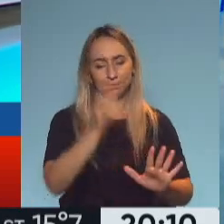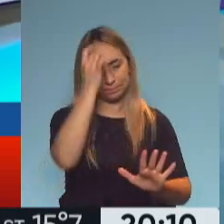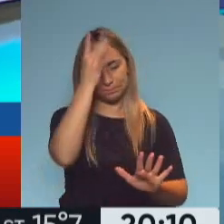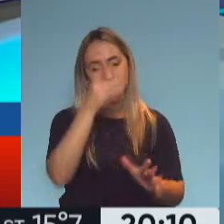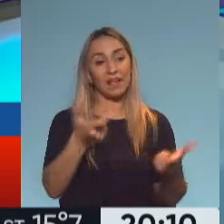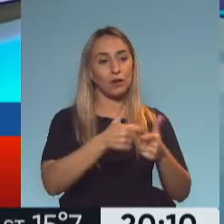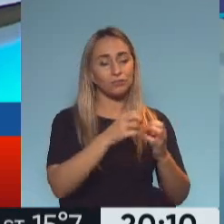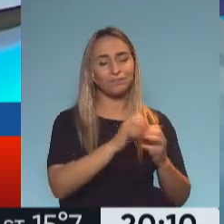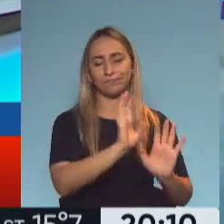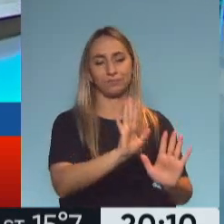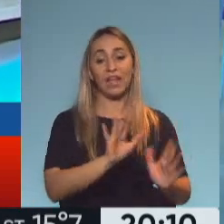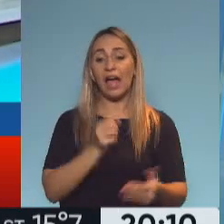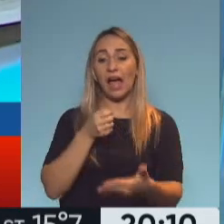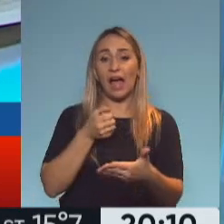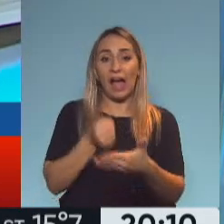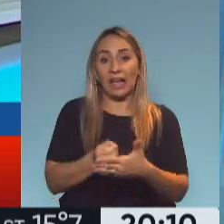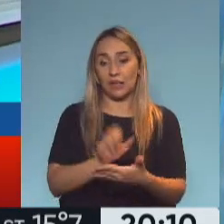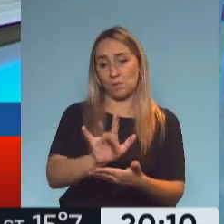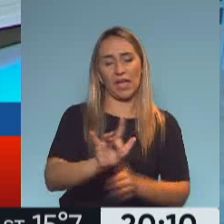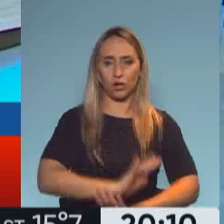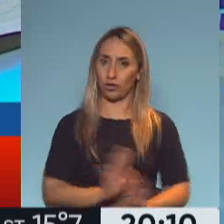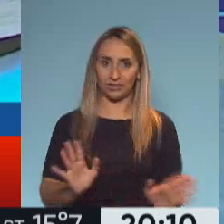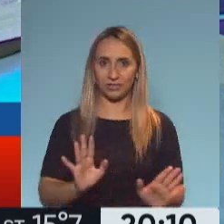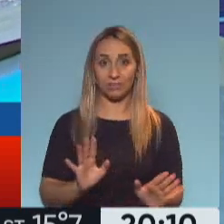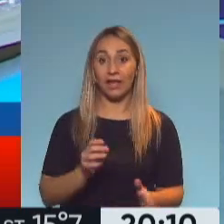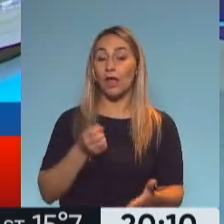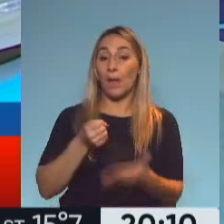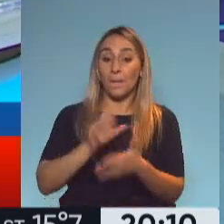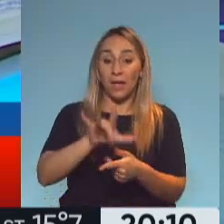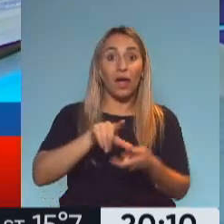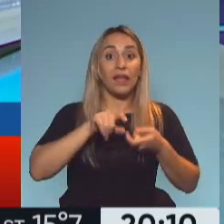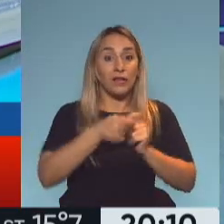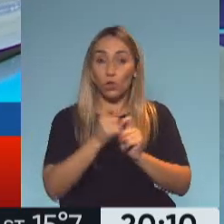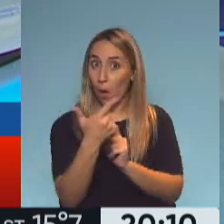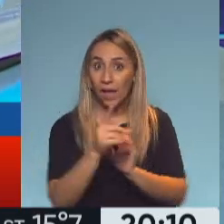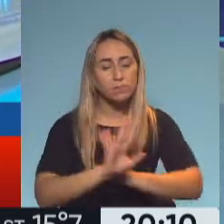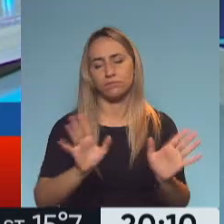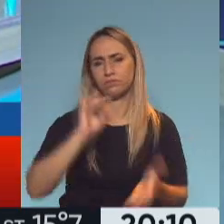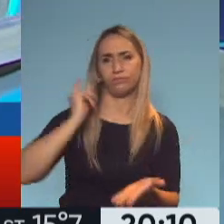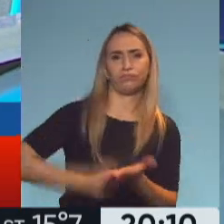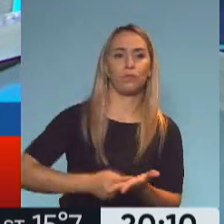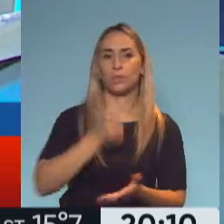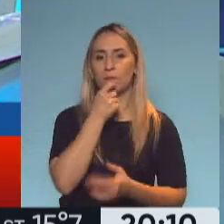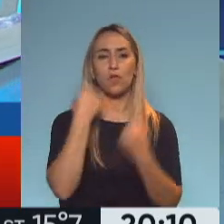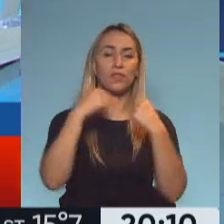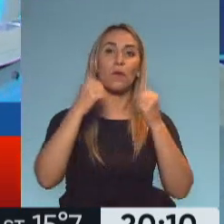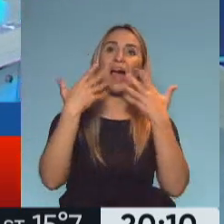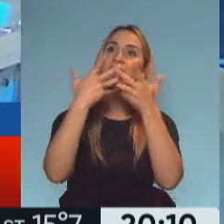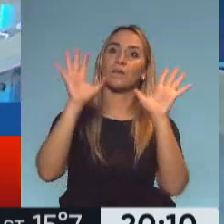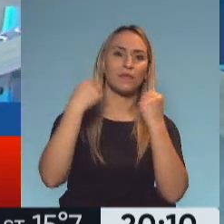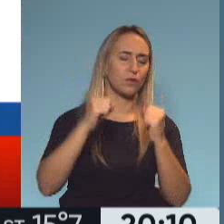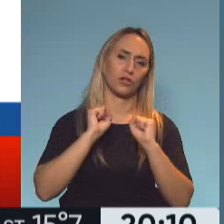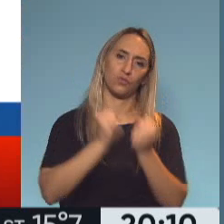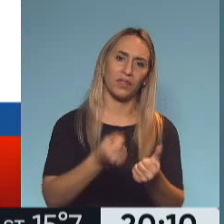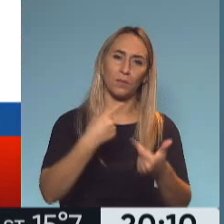miércoles, empiezan a evaluar algunas medidas, como algún tipo de restricciones, ya anunciaron, por ejemplo, la de la suspensión de deportes al aire libre, pero